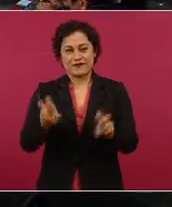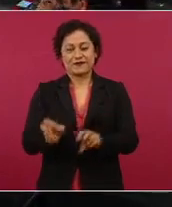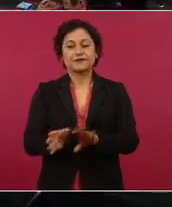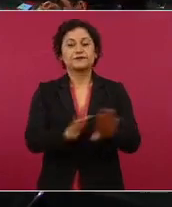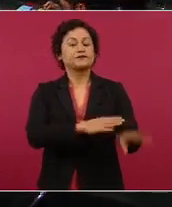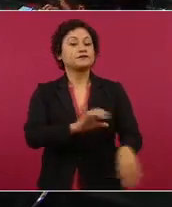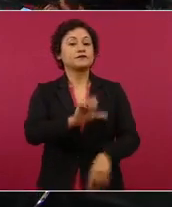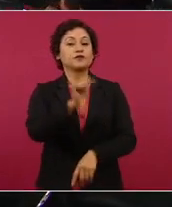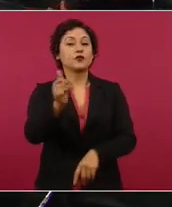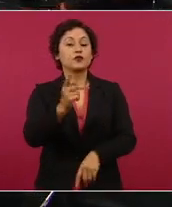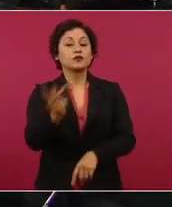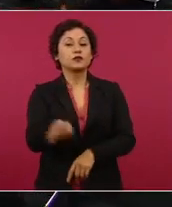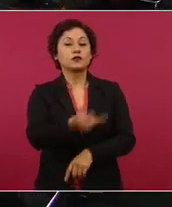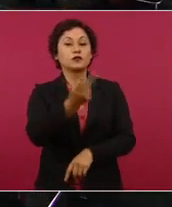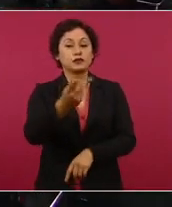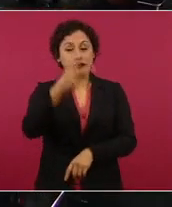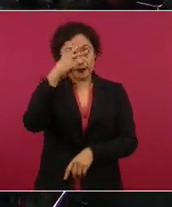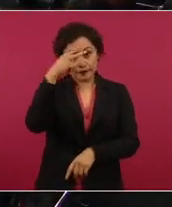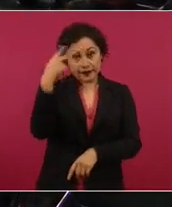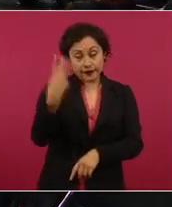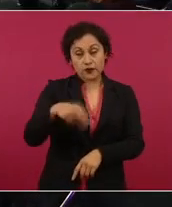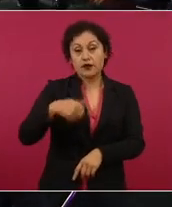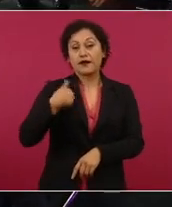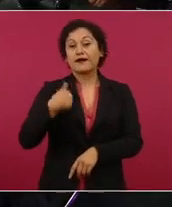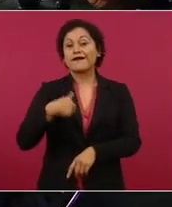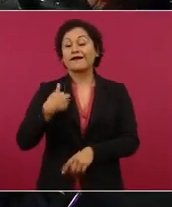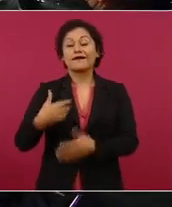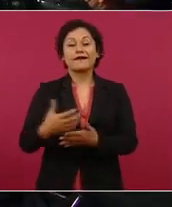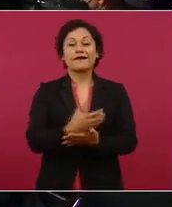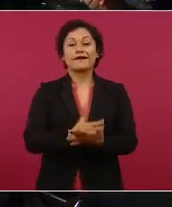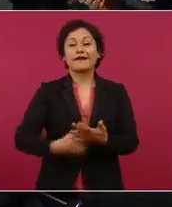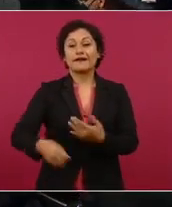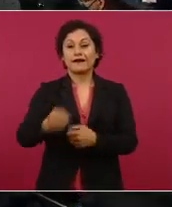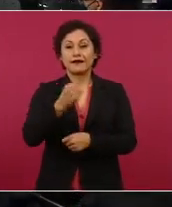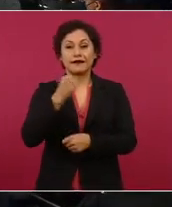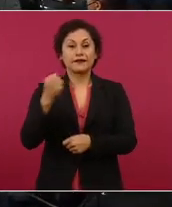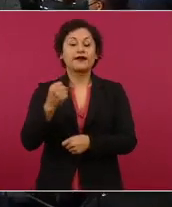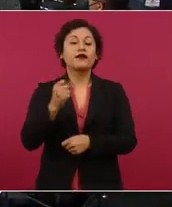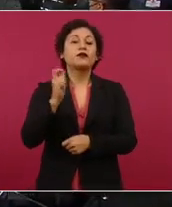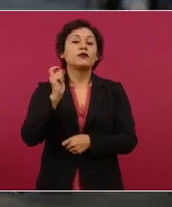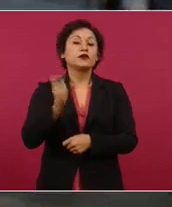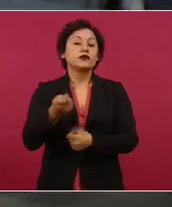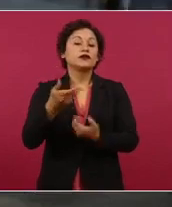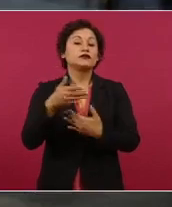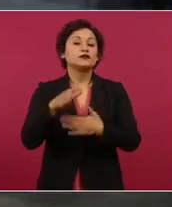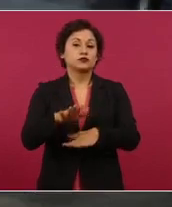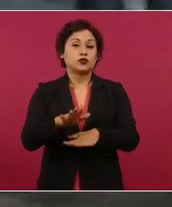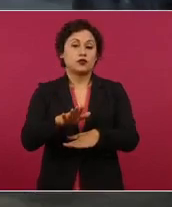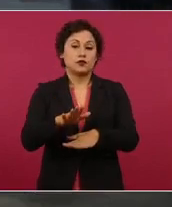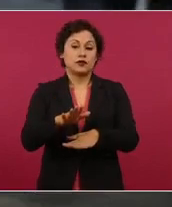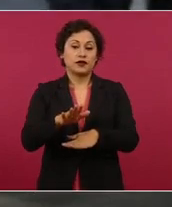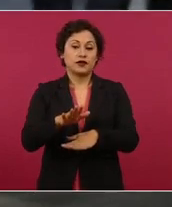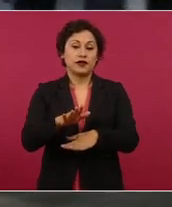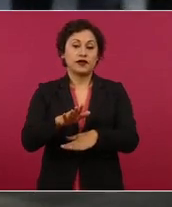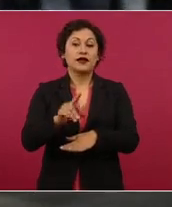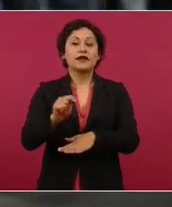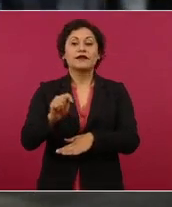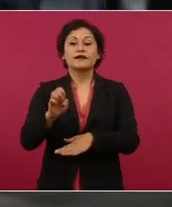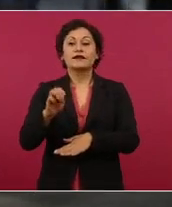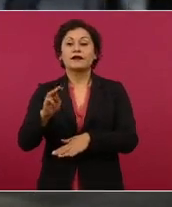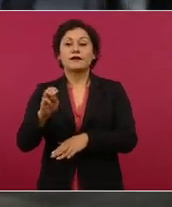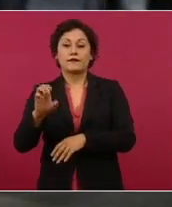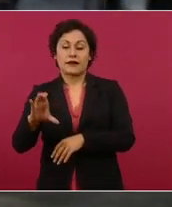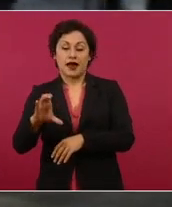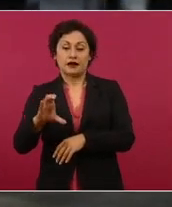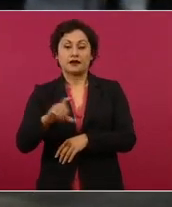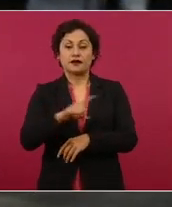que México y Canadá ganaron el panel que se abrió dentro del contexto del Tratado de Libre Comercio de Estados